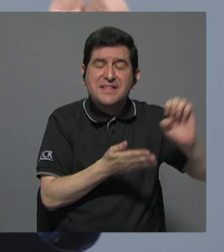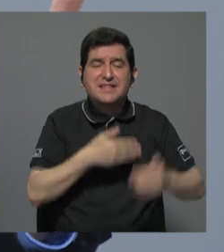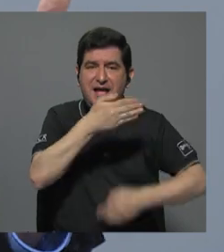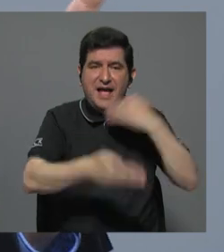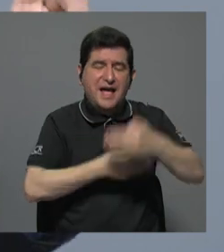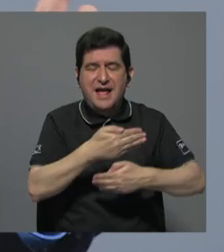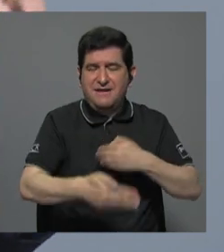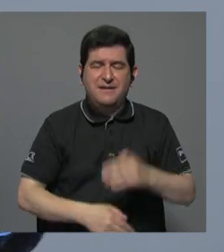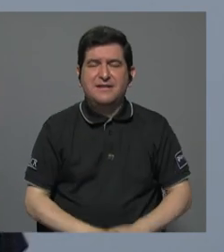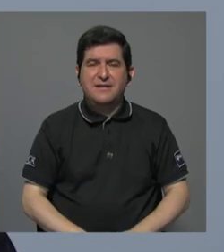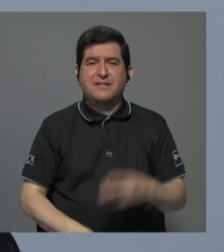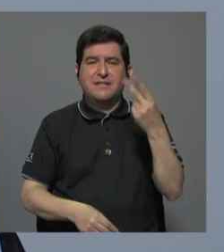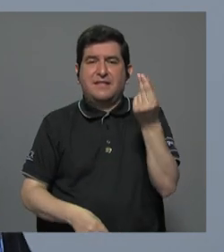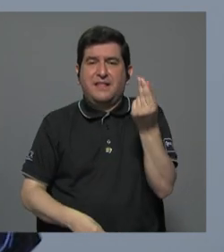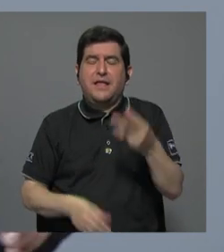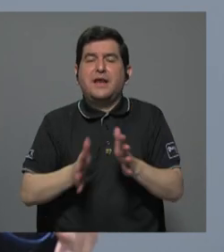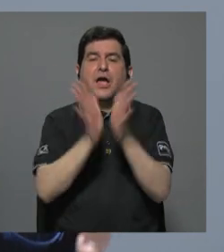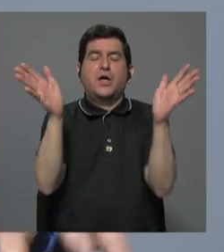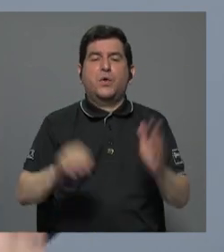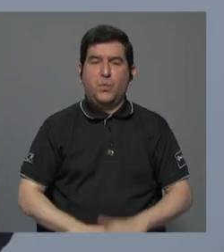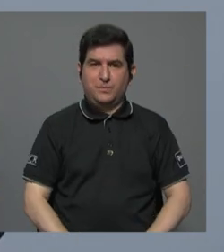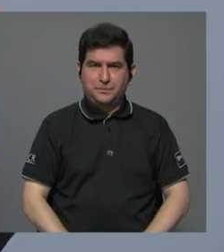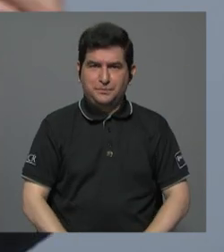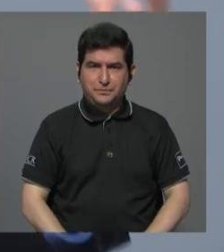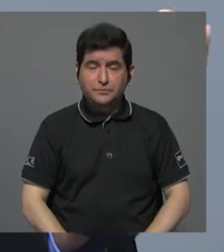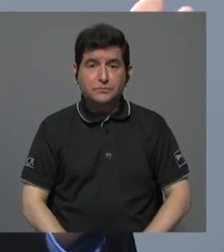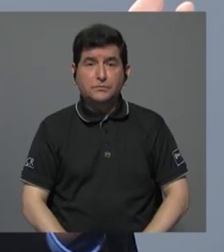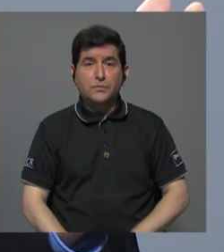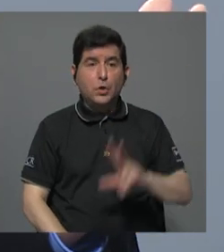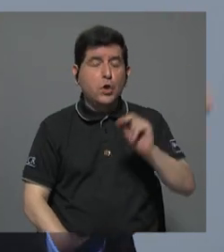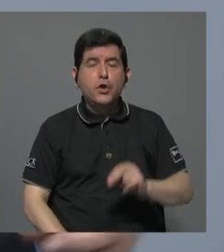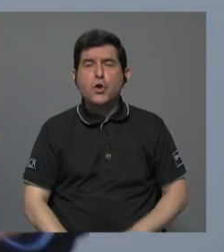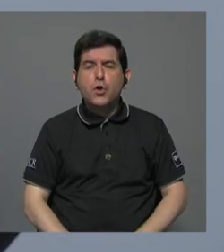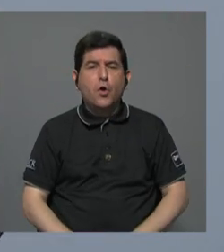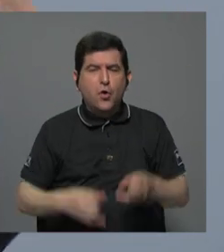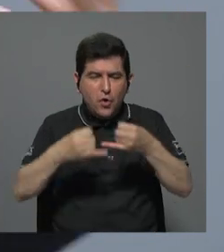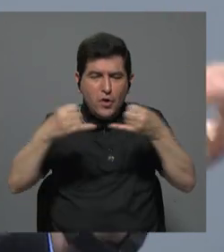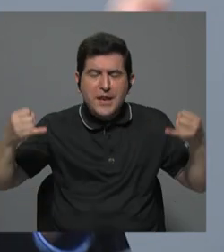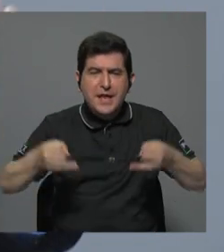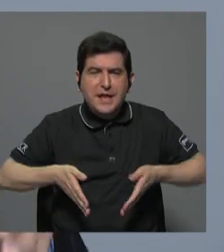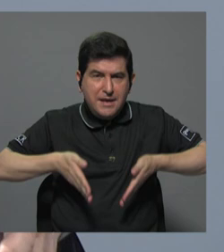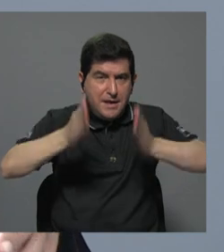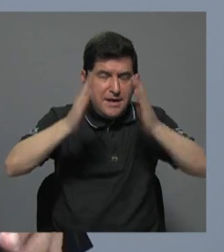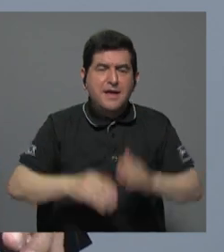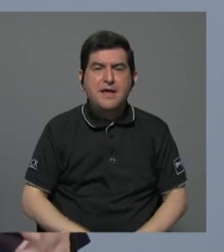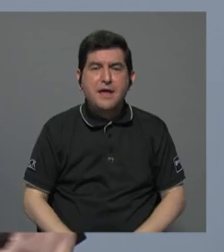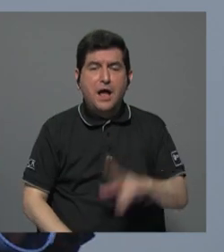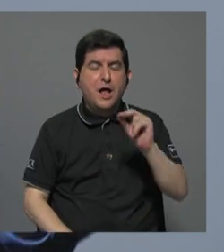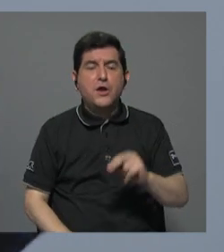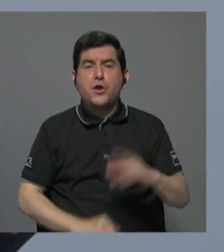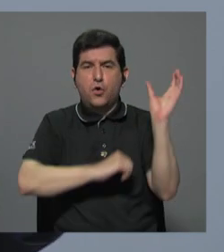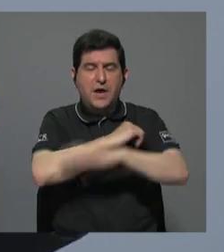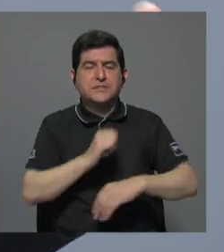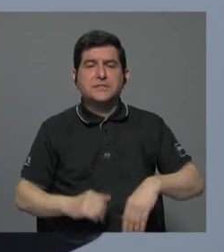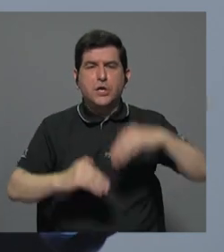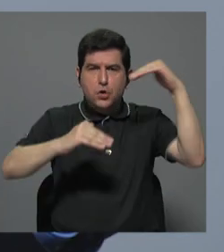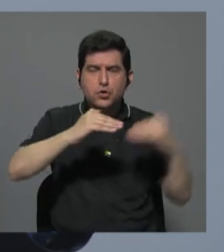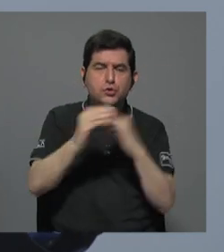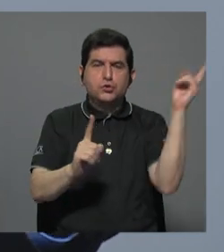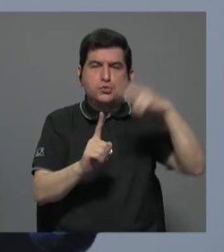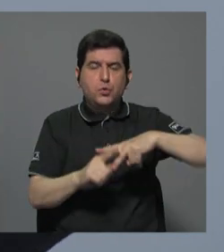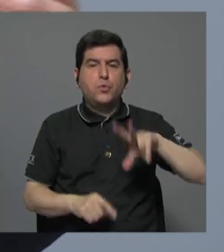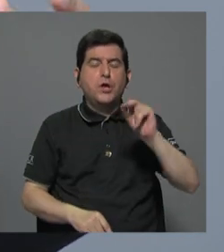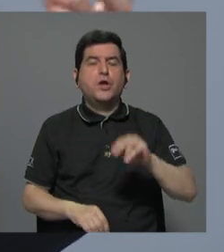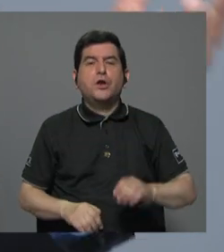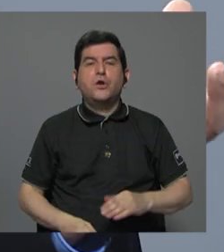procesos de gestión de los dineros públicos porque sencillamente no hay trazabilidad no hay una penalización por la subejecución y tampoco tenemos nosotros un